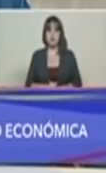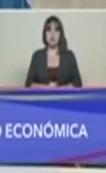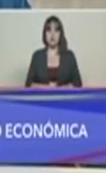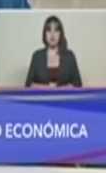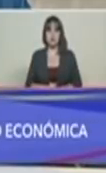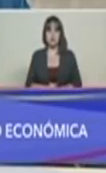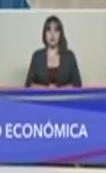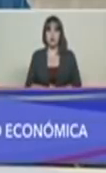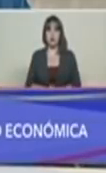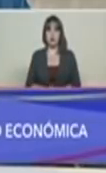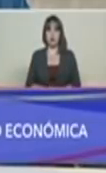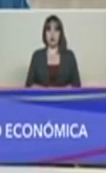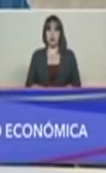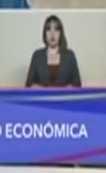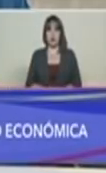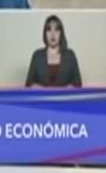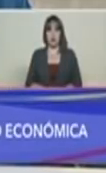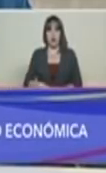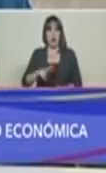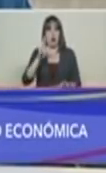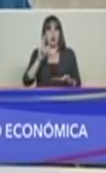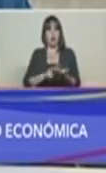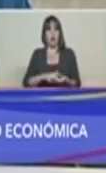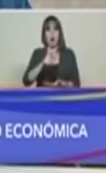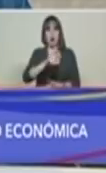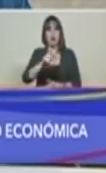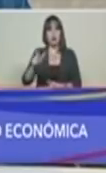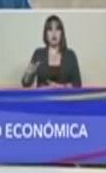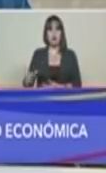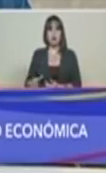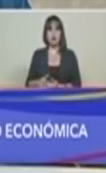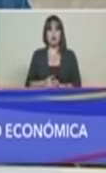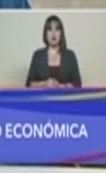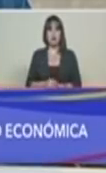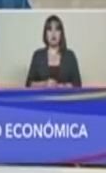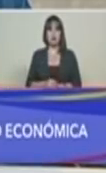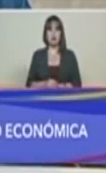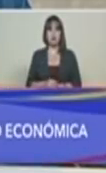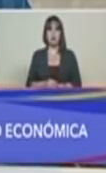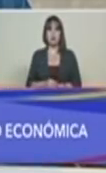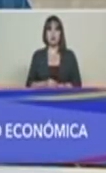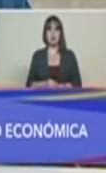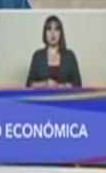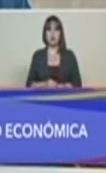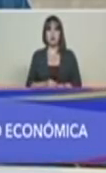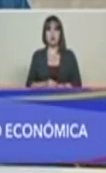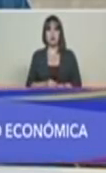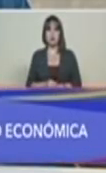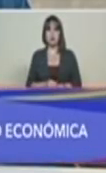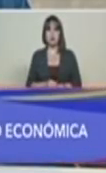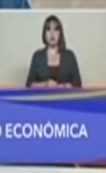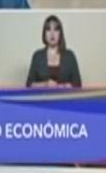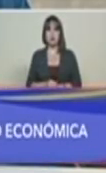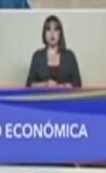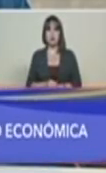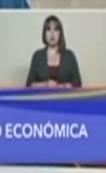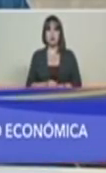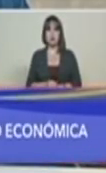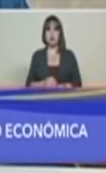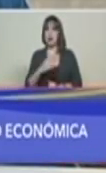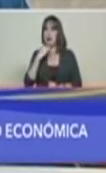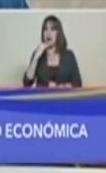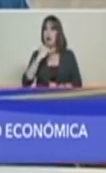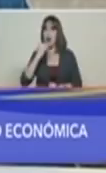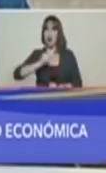Por ahí aprobaron a una persona para que sea como una especie de policía